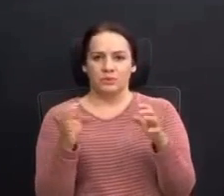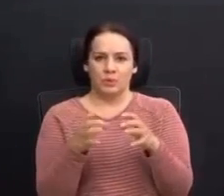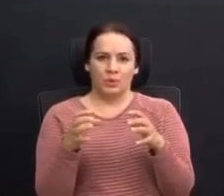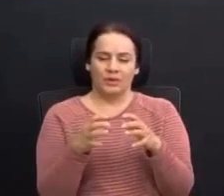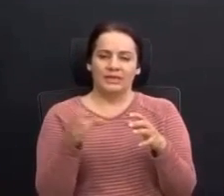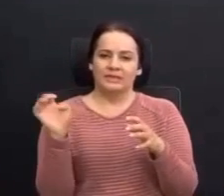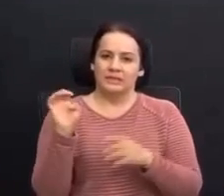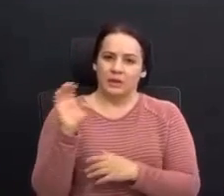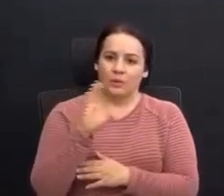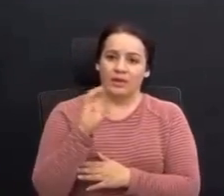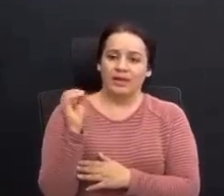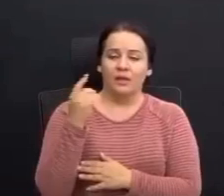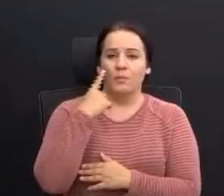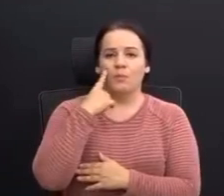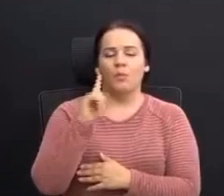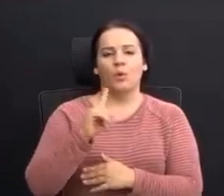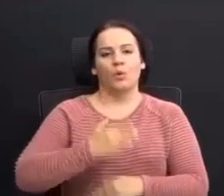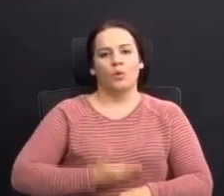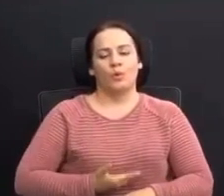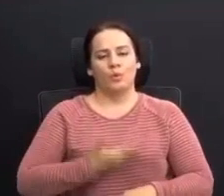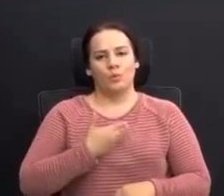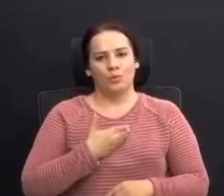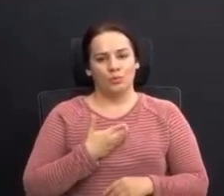por orgullo,